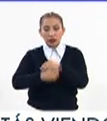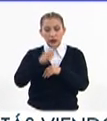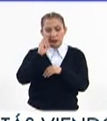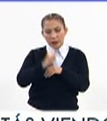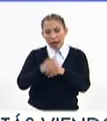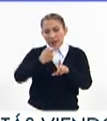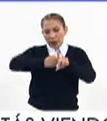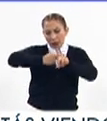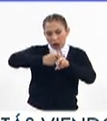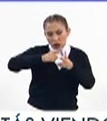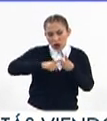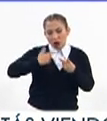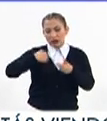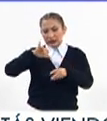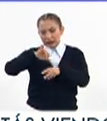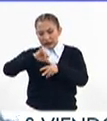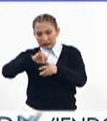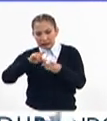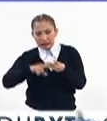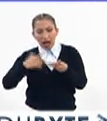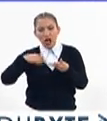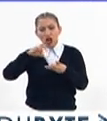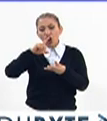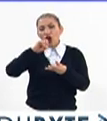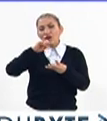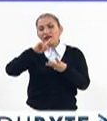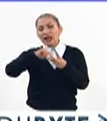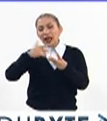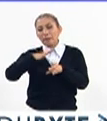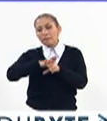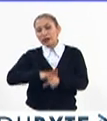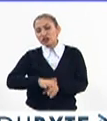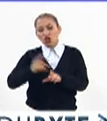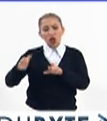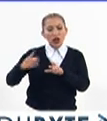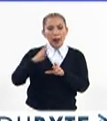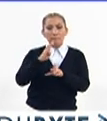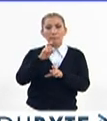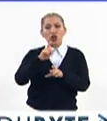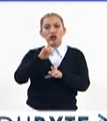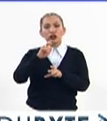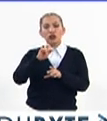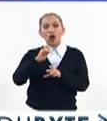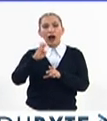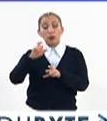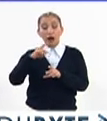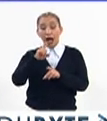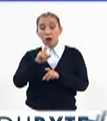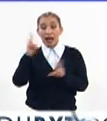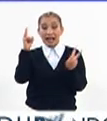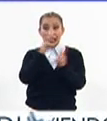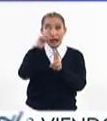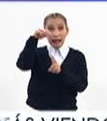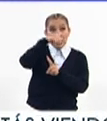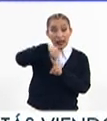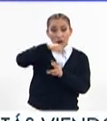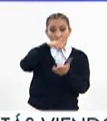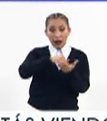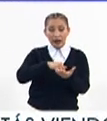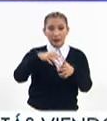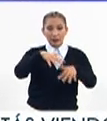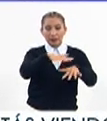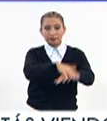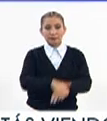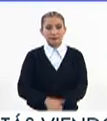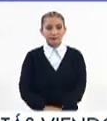los cambios de temperatura, salinidad, clorofila y presión parcial de dióxido de carbono del agua y aire en esta zona